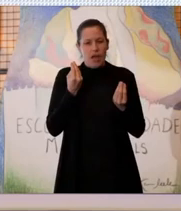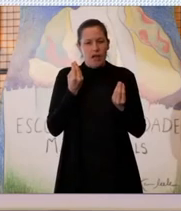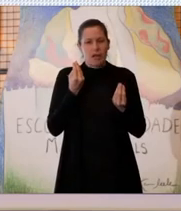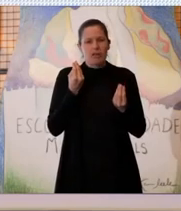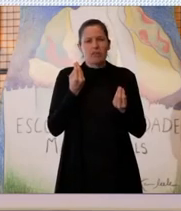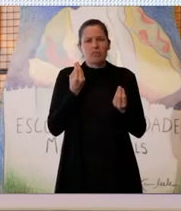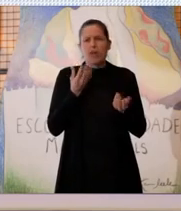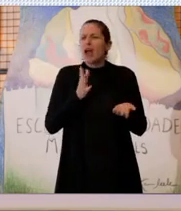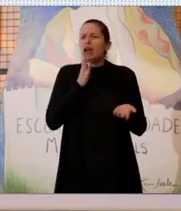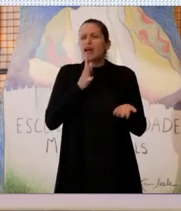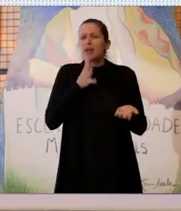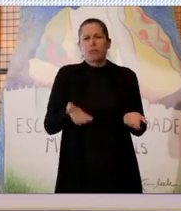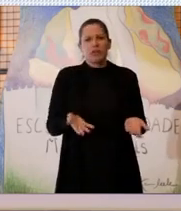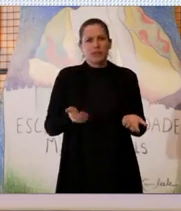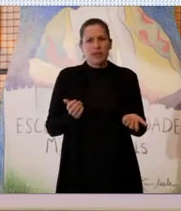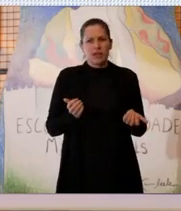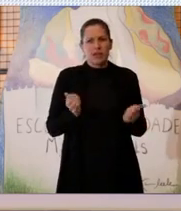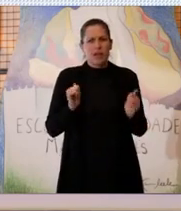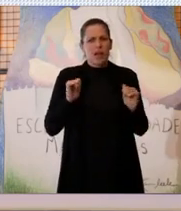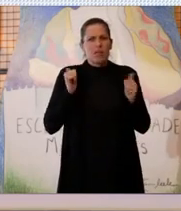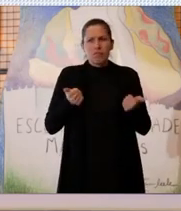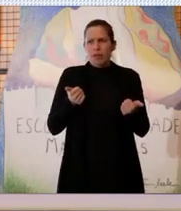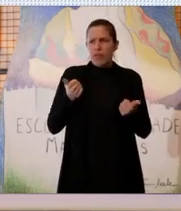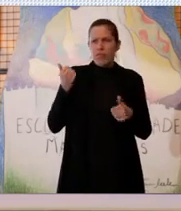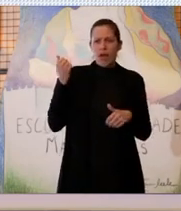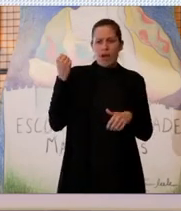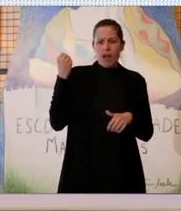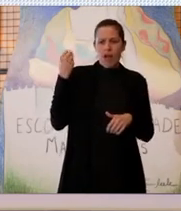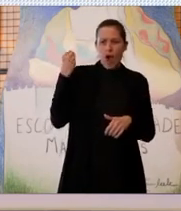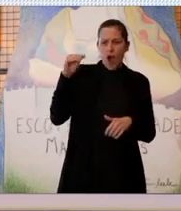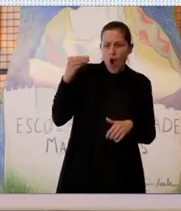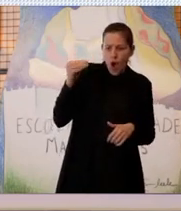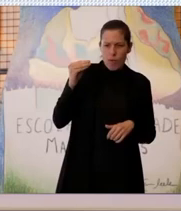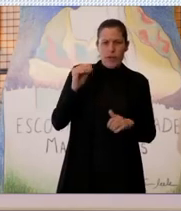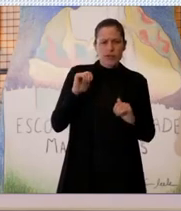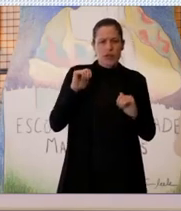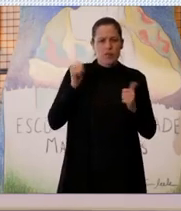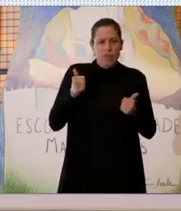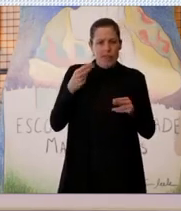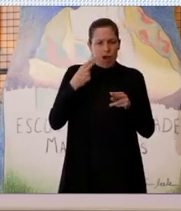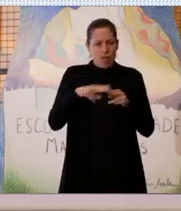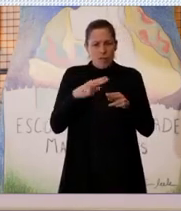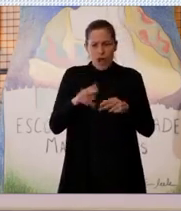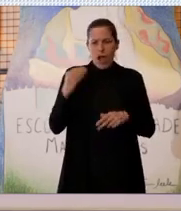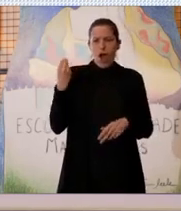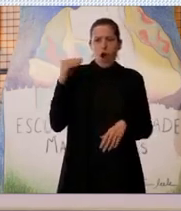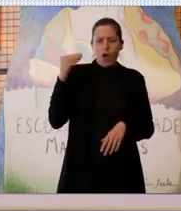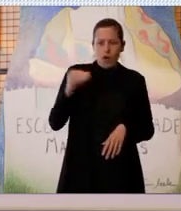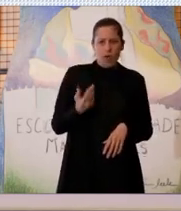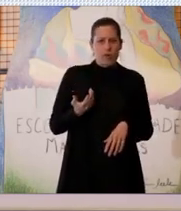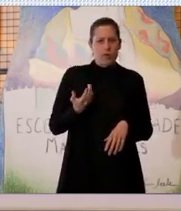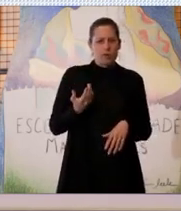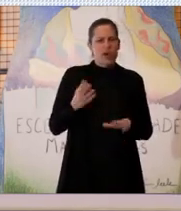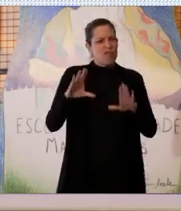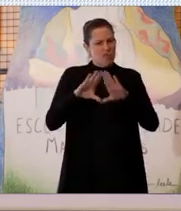si nos hemos incorporado tantas mujeres muchas de nosotras muy jóvenes muchas de nosotras con convicción